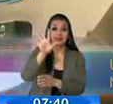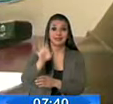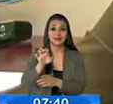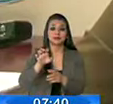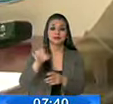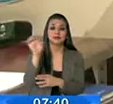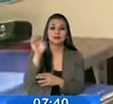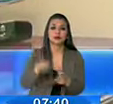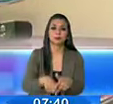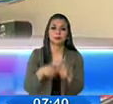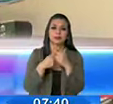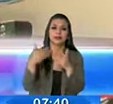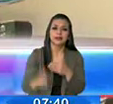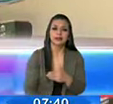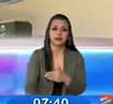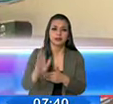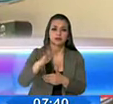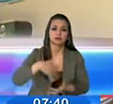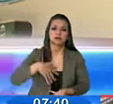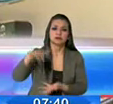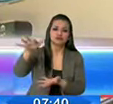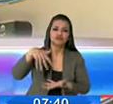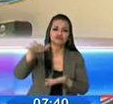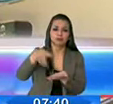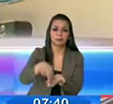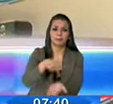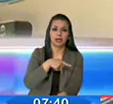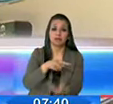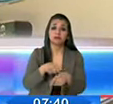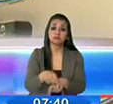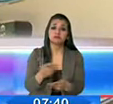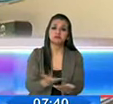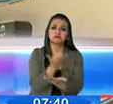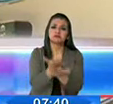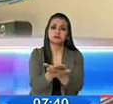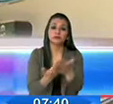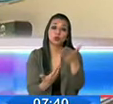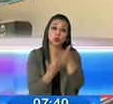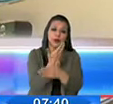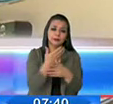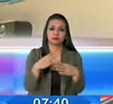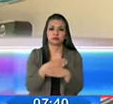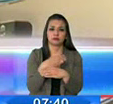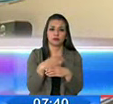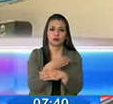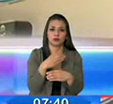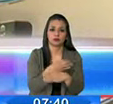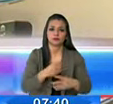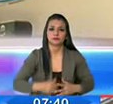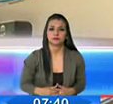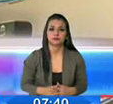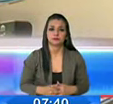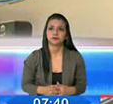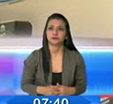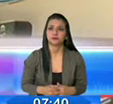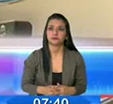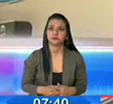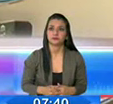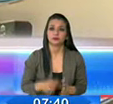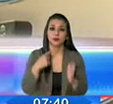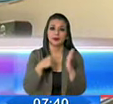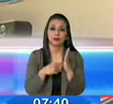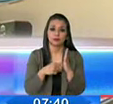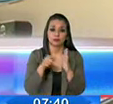en vigencia. En ese sentido es como se propone una nueva fórmula que va vinculada ya no al